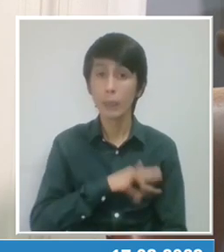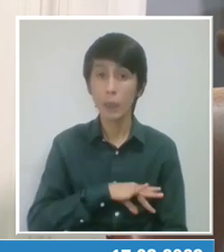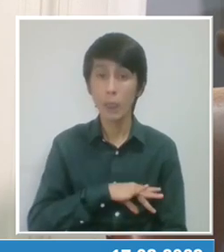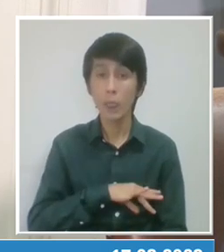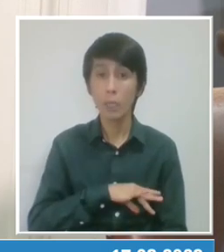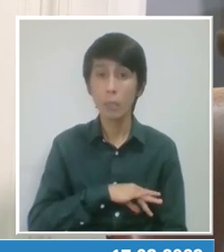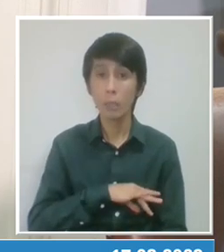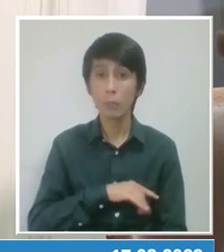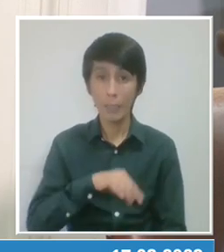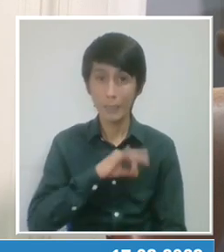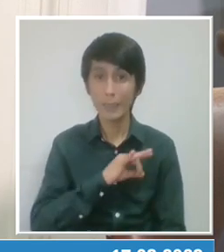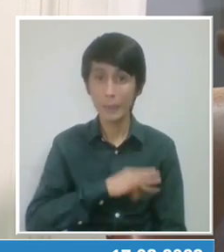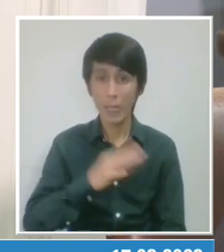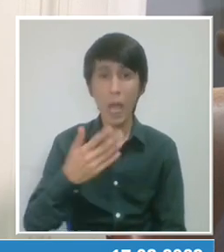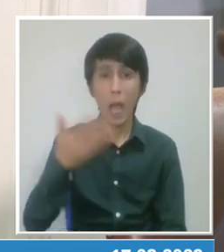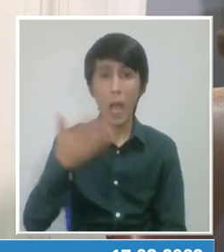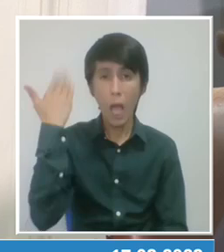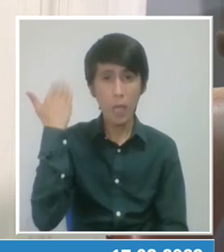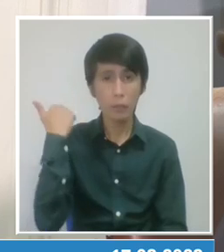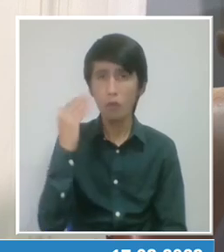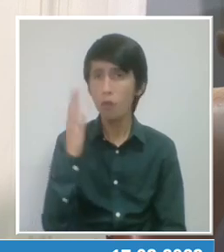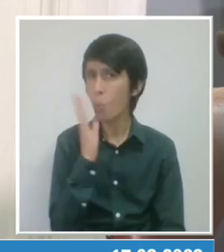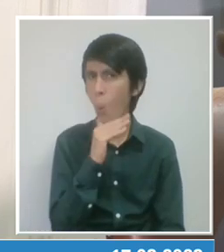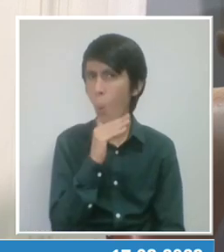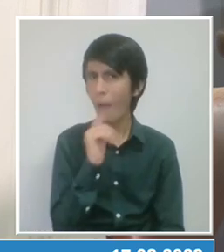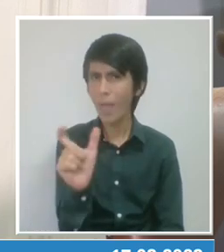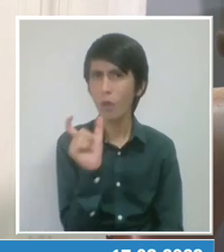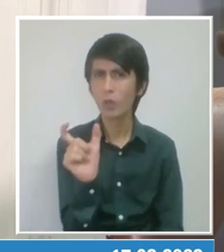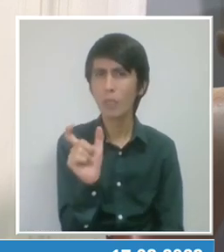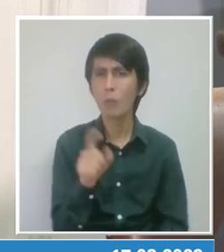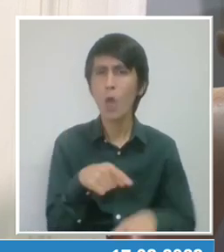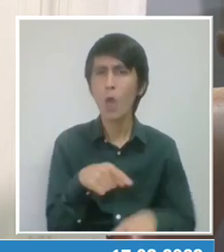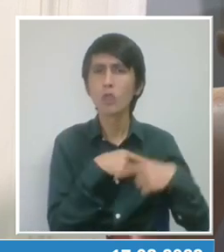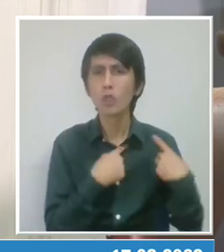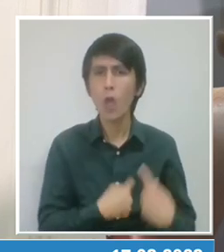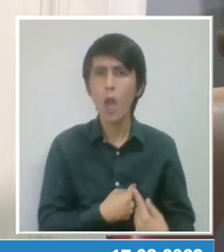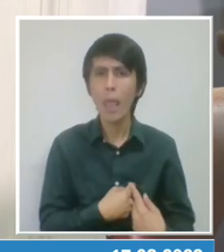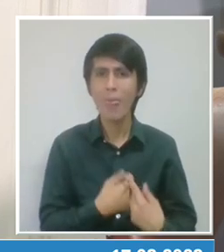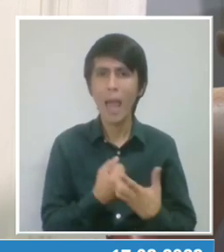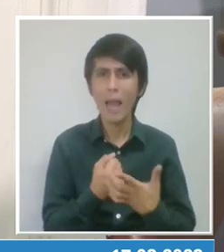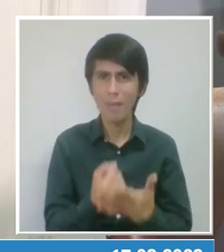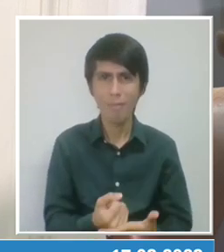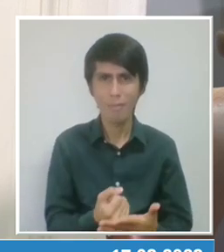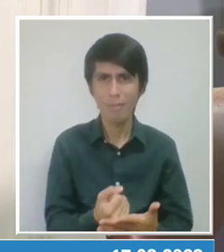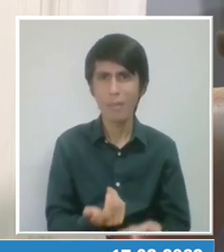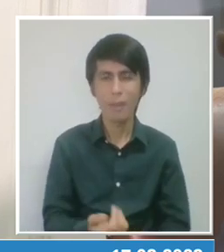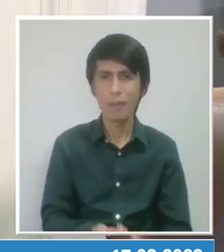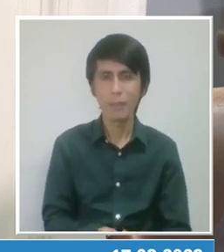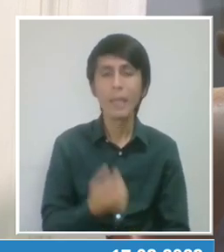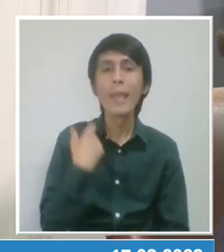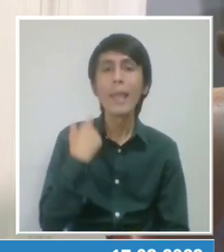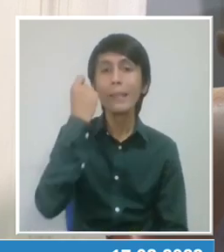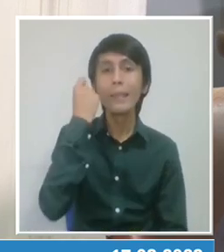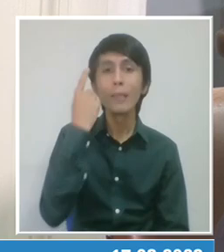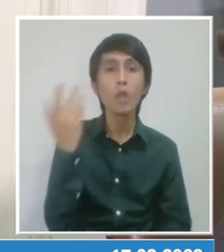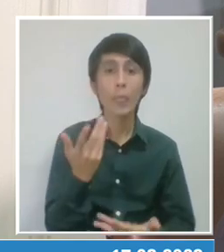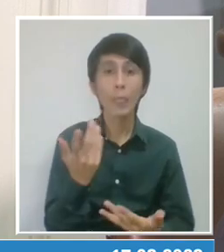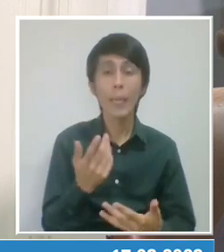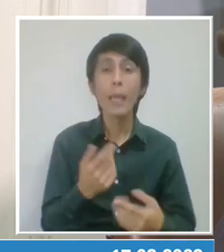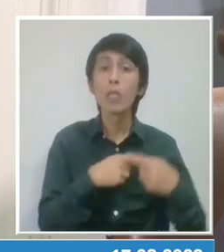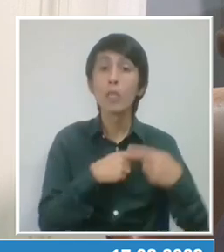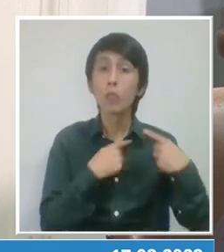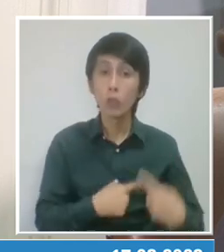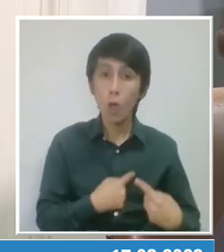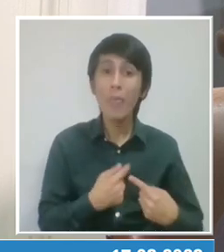no se hablaba de solidaridad. Y yo comprendo que se entienda entonces la solidaridad, especialmente